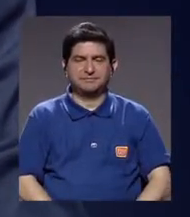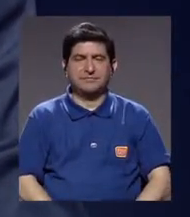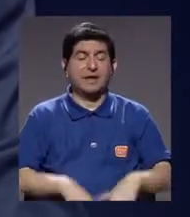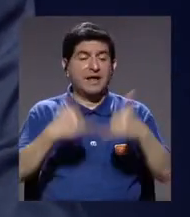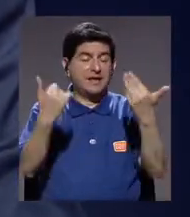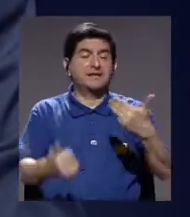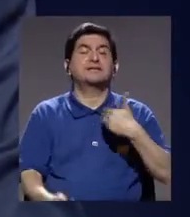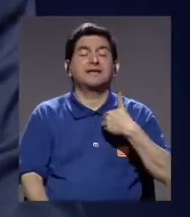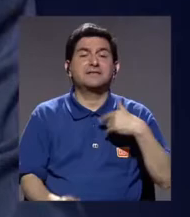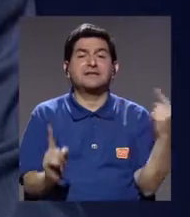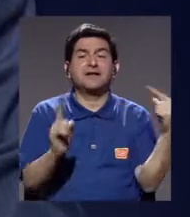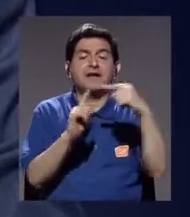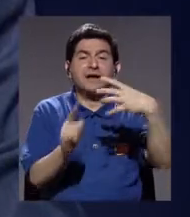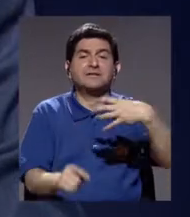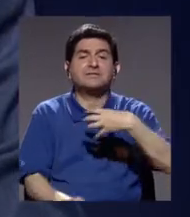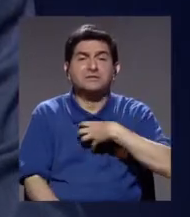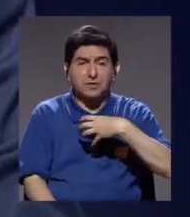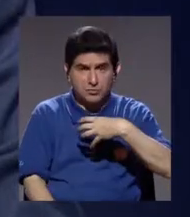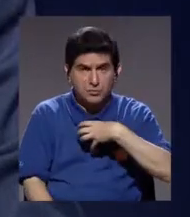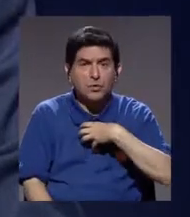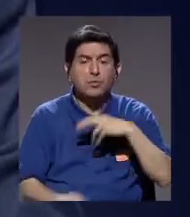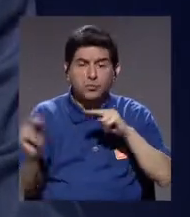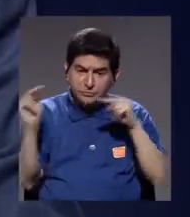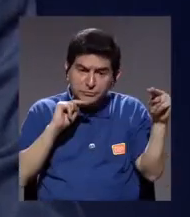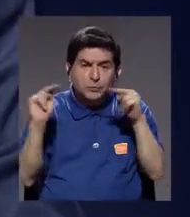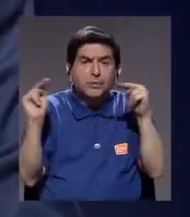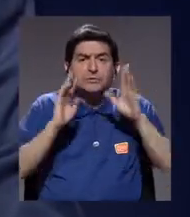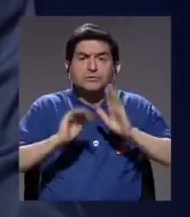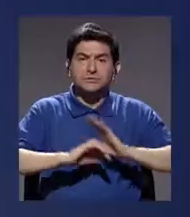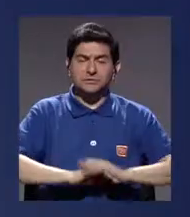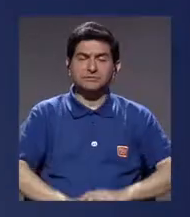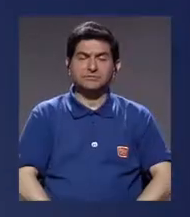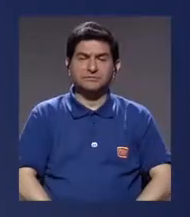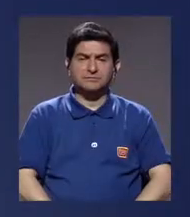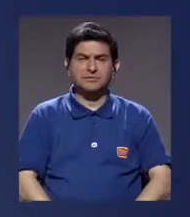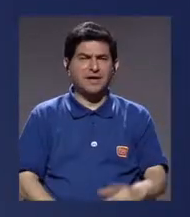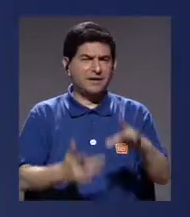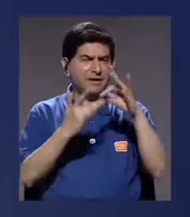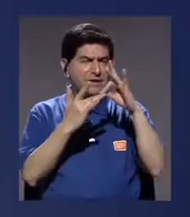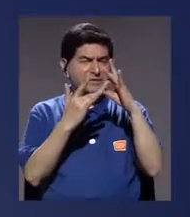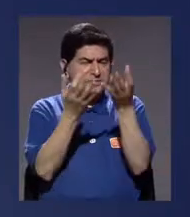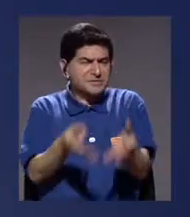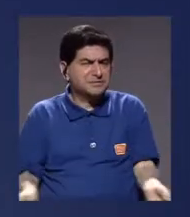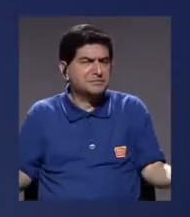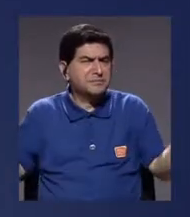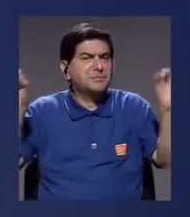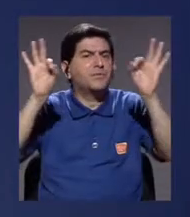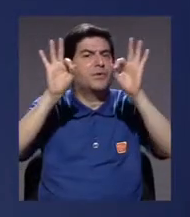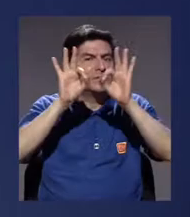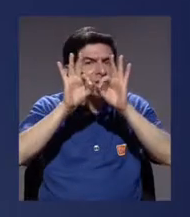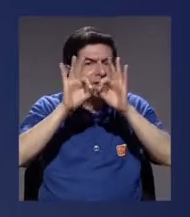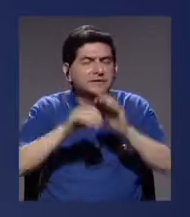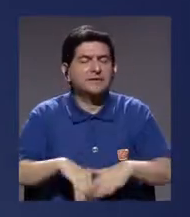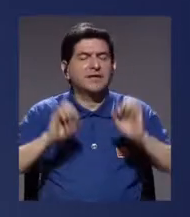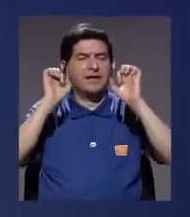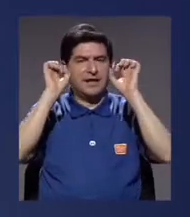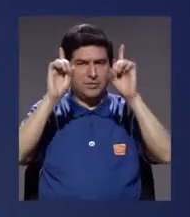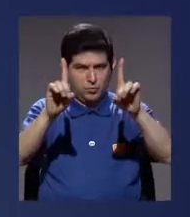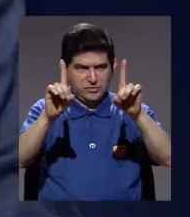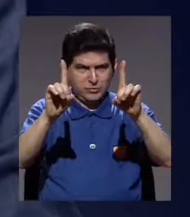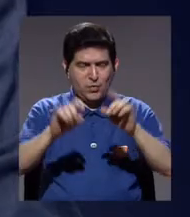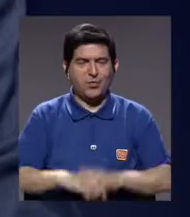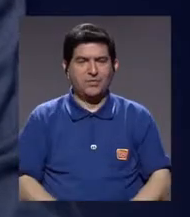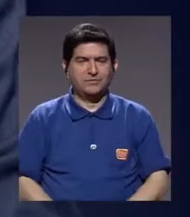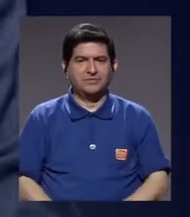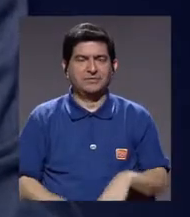Y muchos ya tienen hasta sus propios negocios. Y sobre todo lo que es muy importante también es la educación,